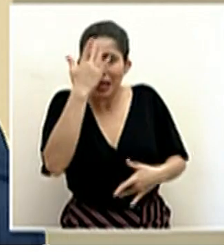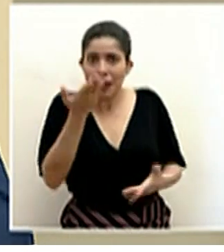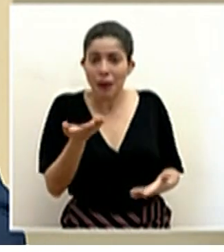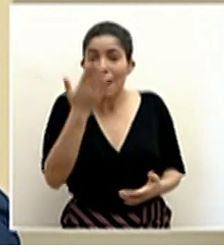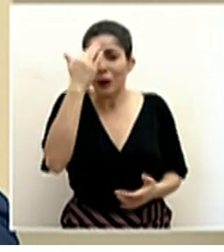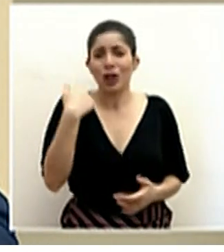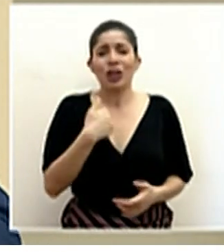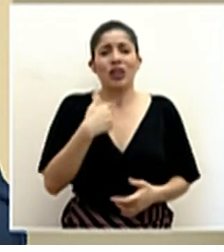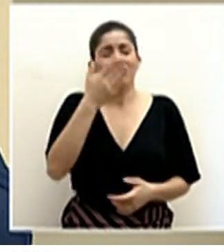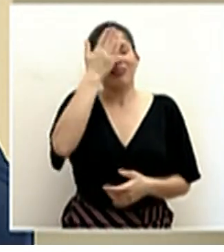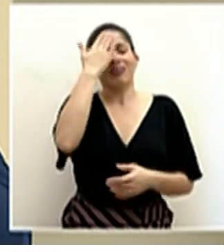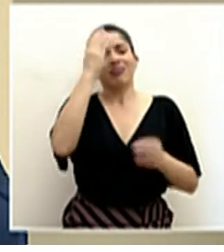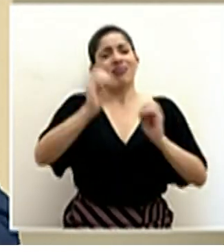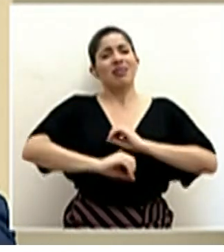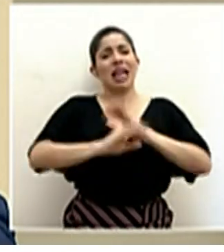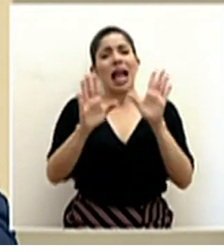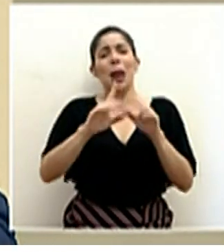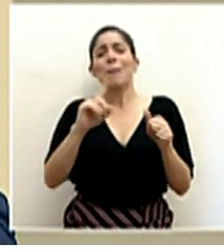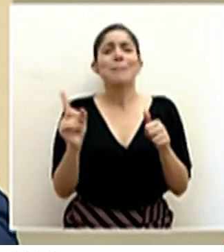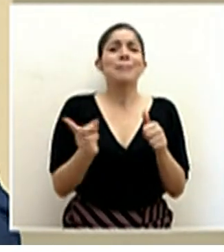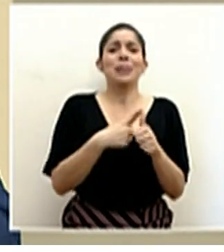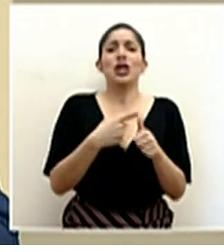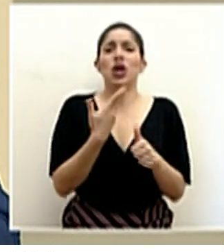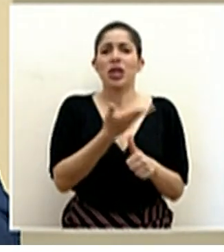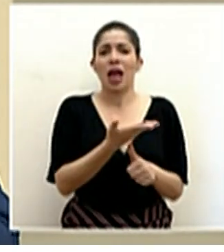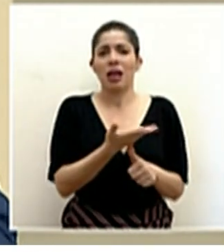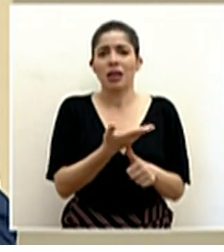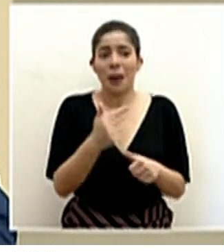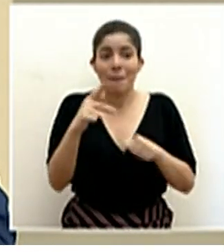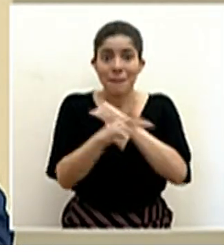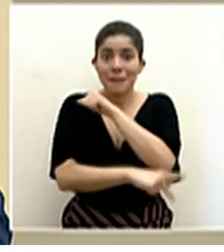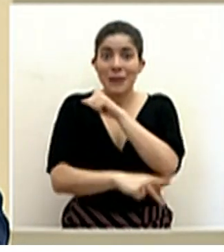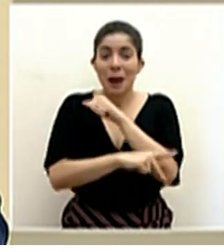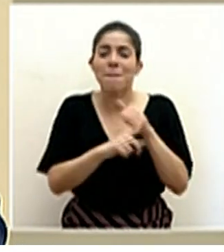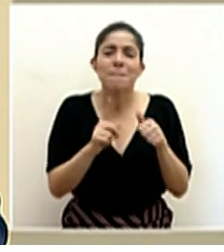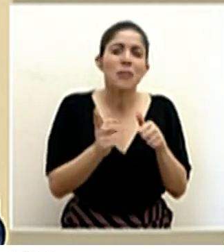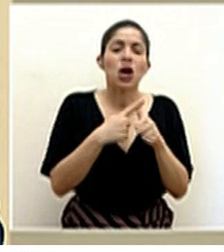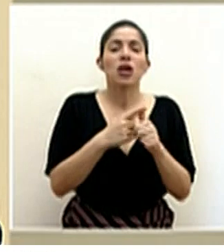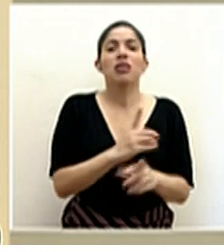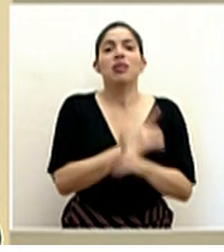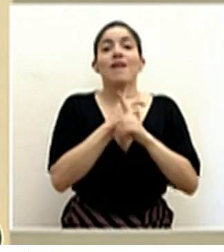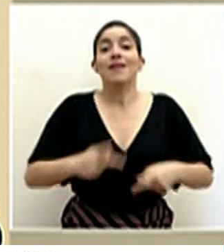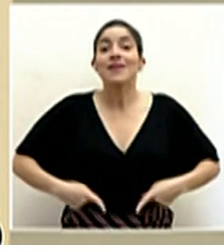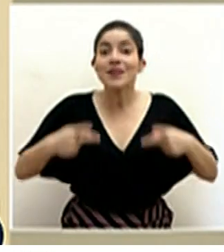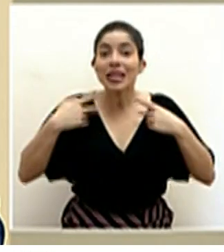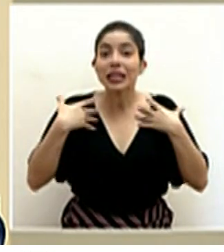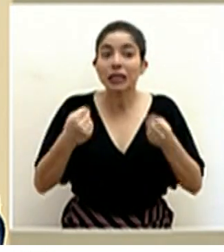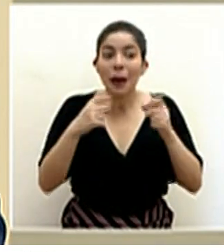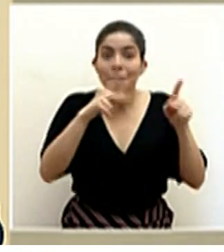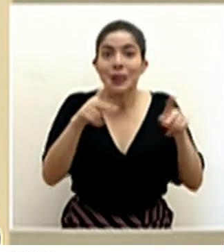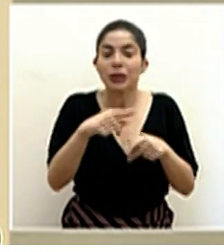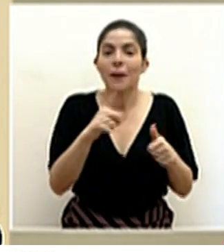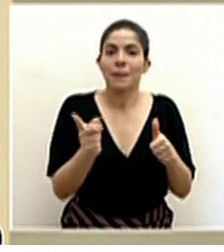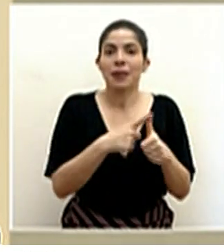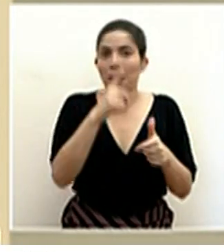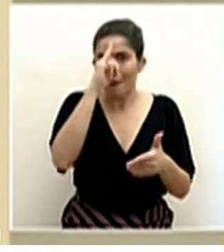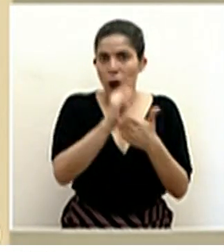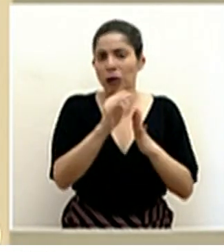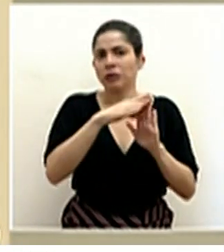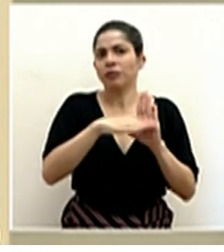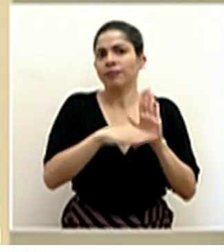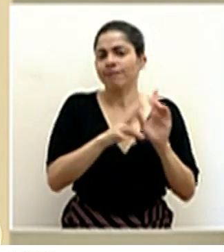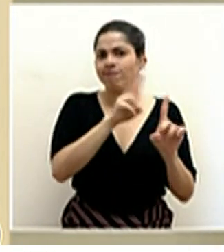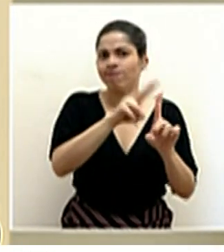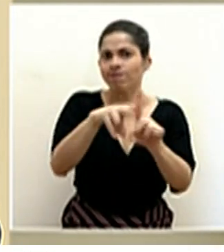tenemos súper claro qué es la prioridad que tenemos en nuestro país, que es defender la vida y la salud de las personas, es que aplicamos las medidas que